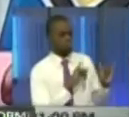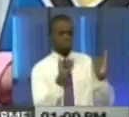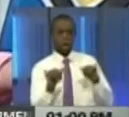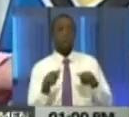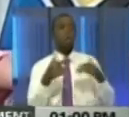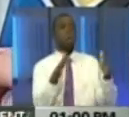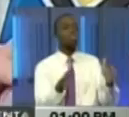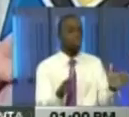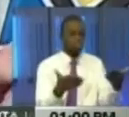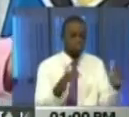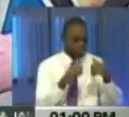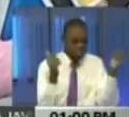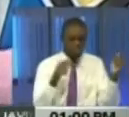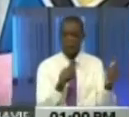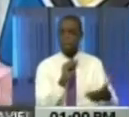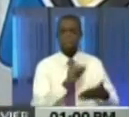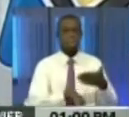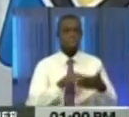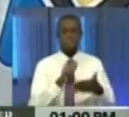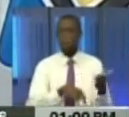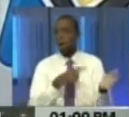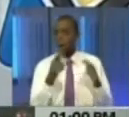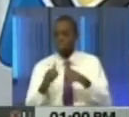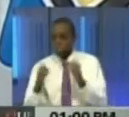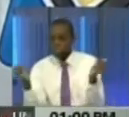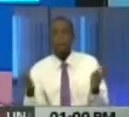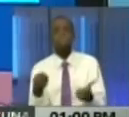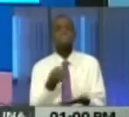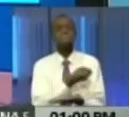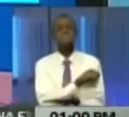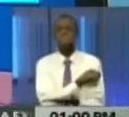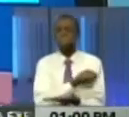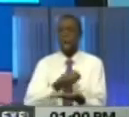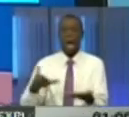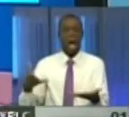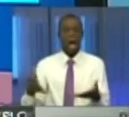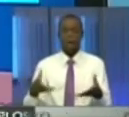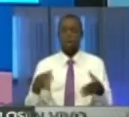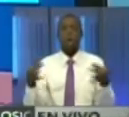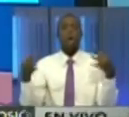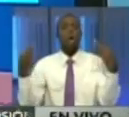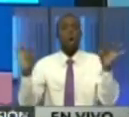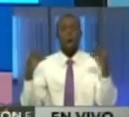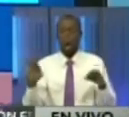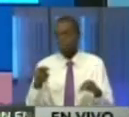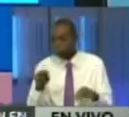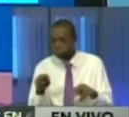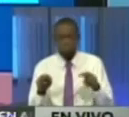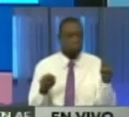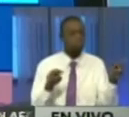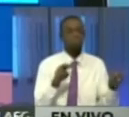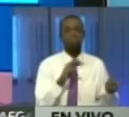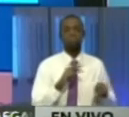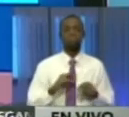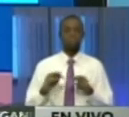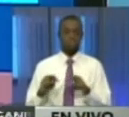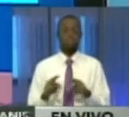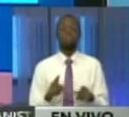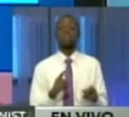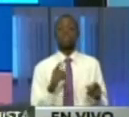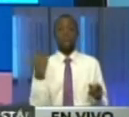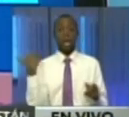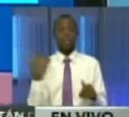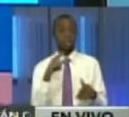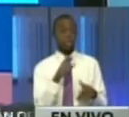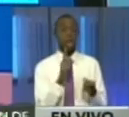otras tenían simplemente resmas de papel. Esa recolección de firmas, algunas eran firmas válidas, en